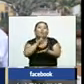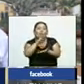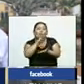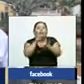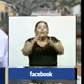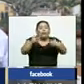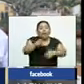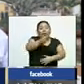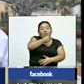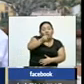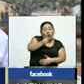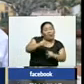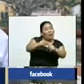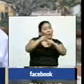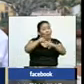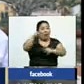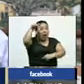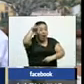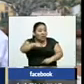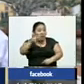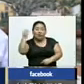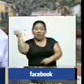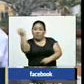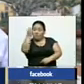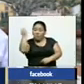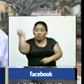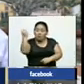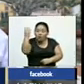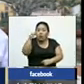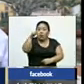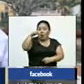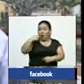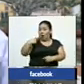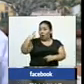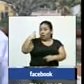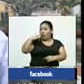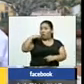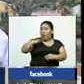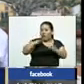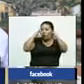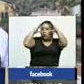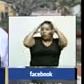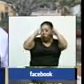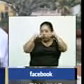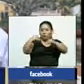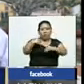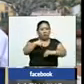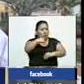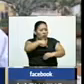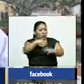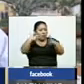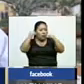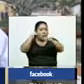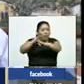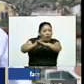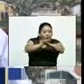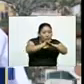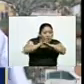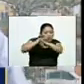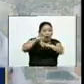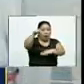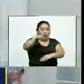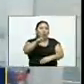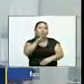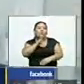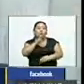en cuanto a la emergencia nacional decretada por el dengue la tarde-noche de ayer por parte del Sistema Nacional de Gestión de Riesgo del Gobierno de Honduras,